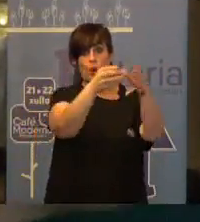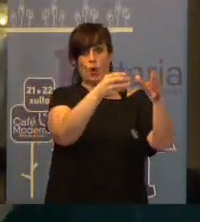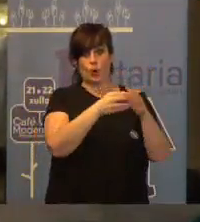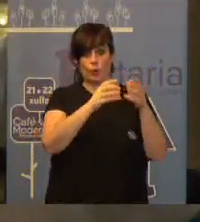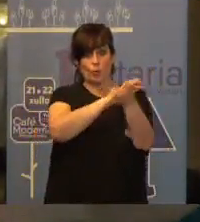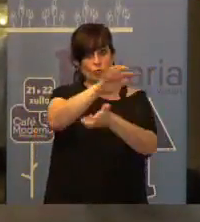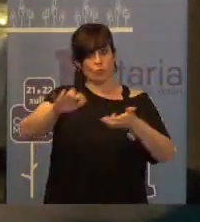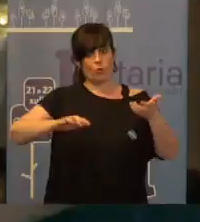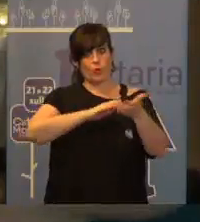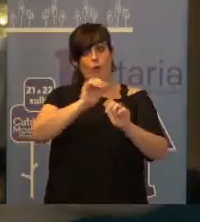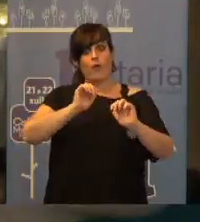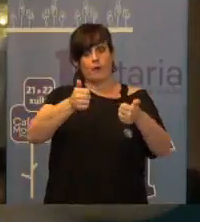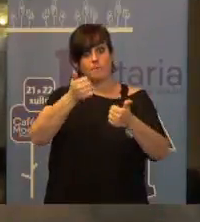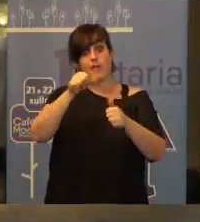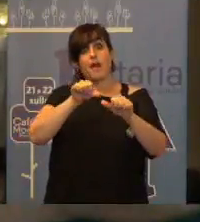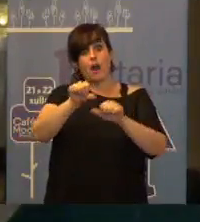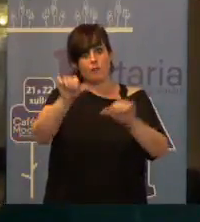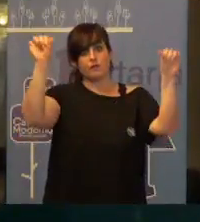3 partidos, talmente.